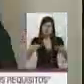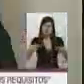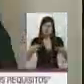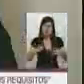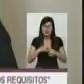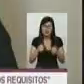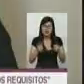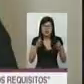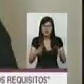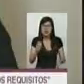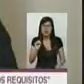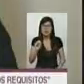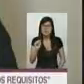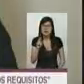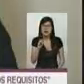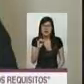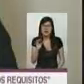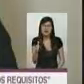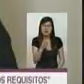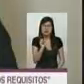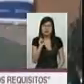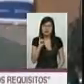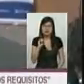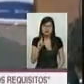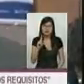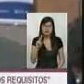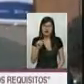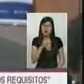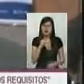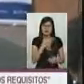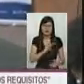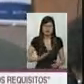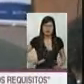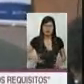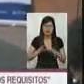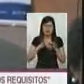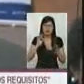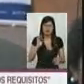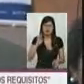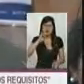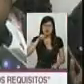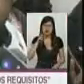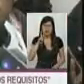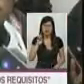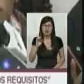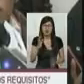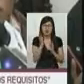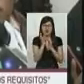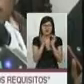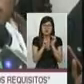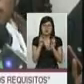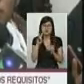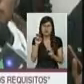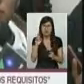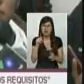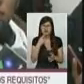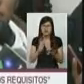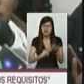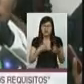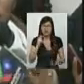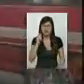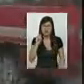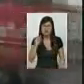los choferes Mario Silva y del presidente de la FEJUVE, Jesús Vera. El diputado David Ramos señala que será el Tribunal